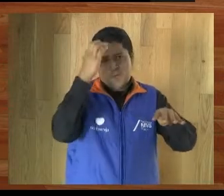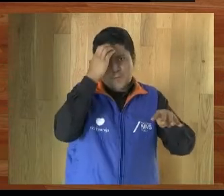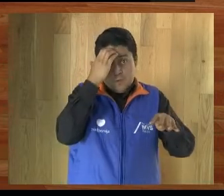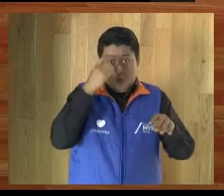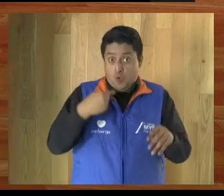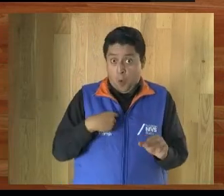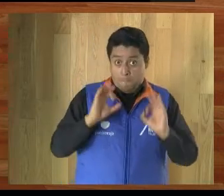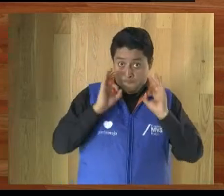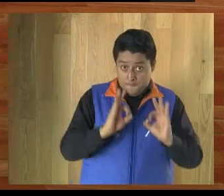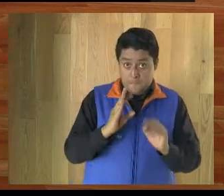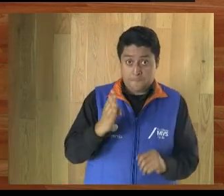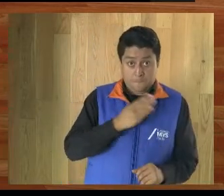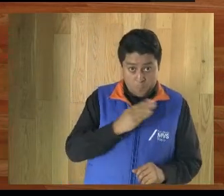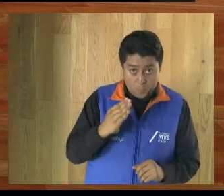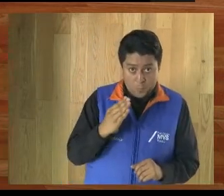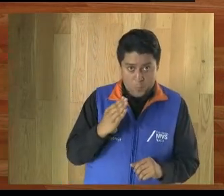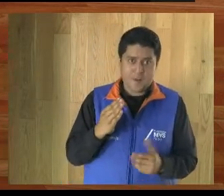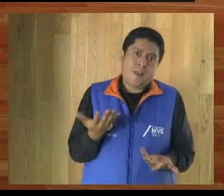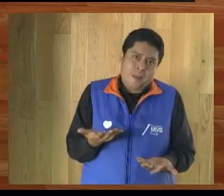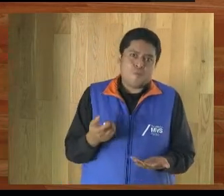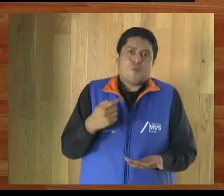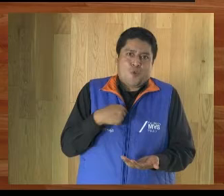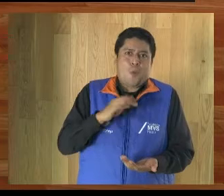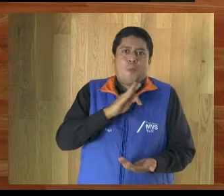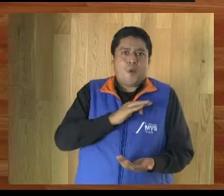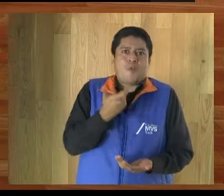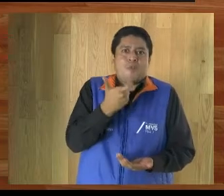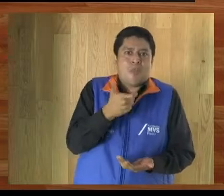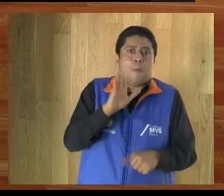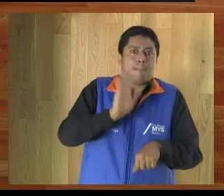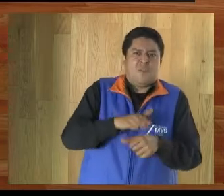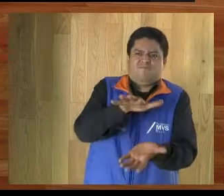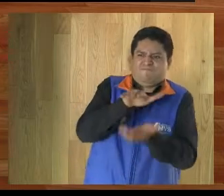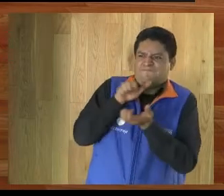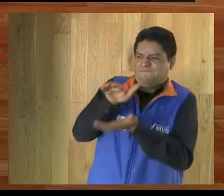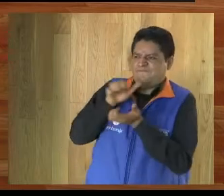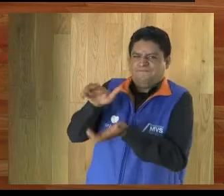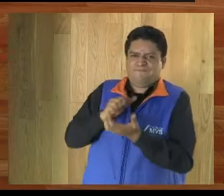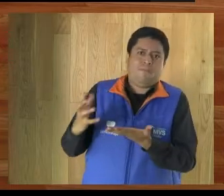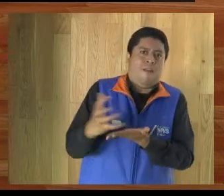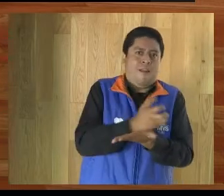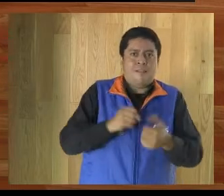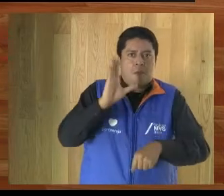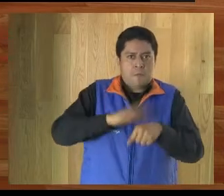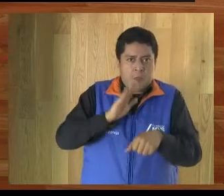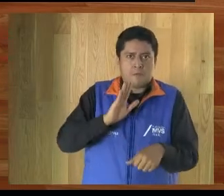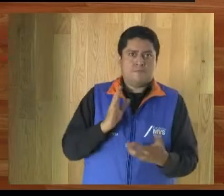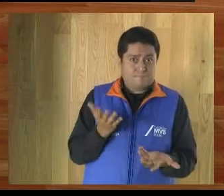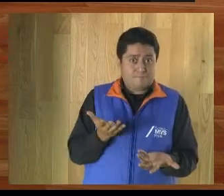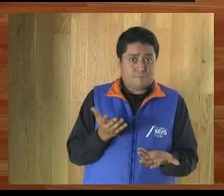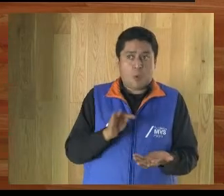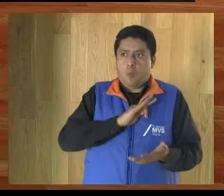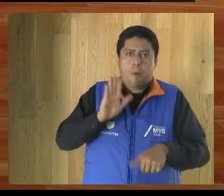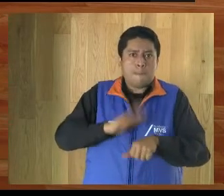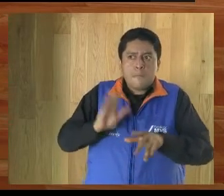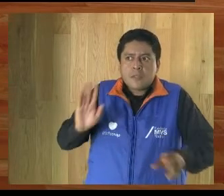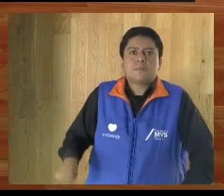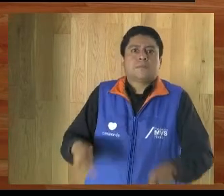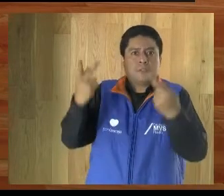¿no? Porque tenemos más facilidades, vendemos más, incluso podemos pedir un poquito más por nuestros servicios